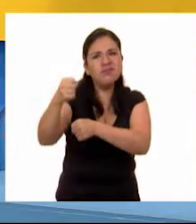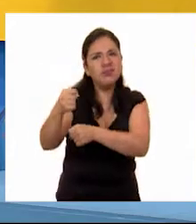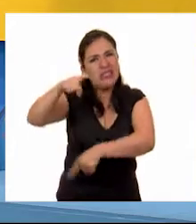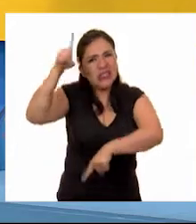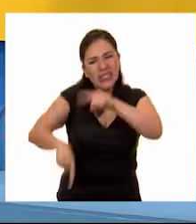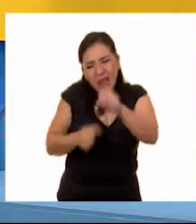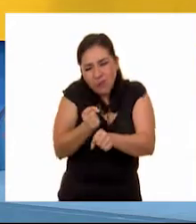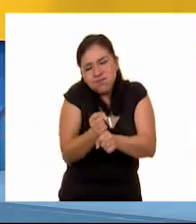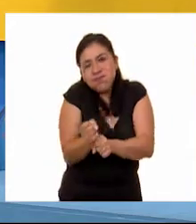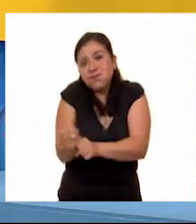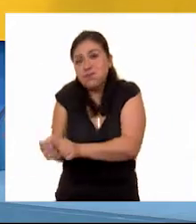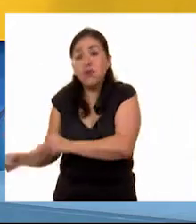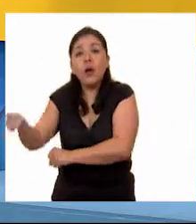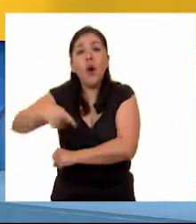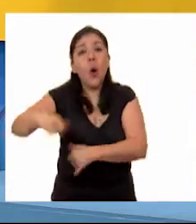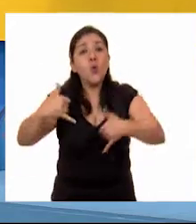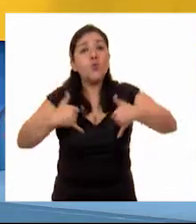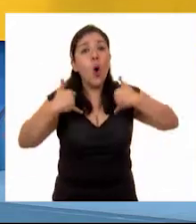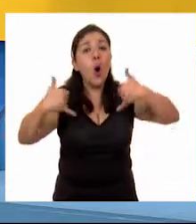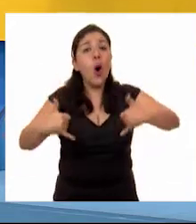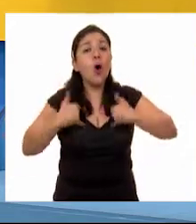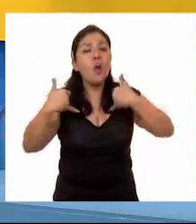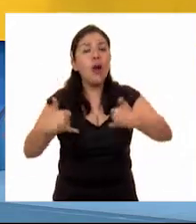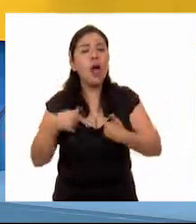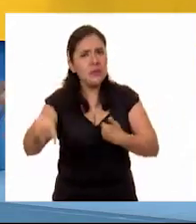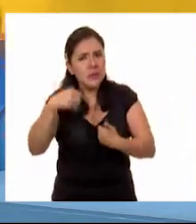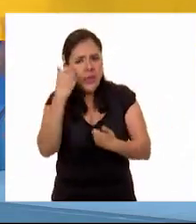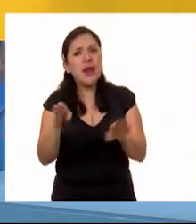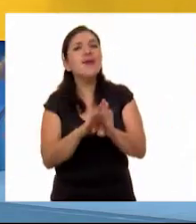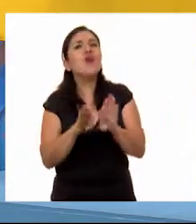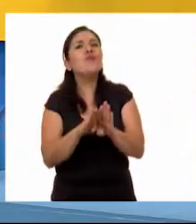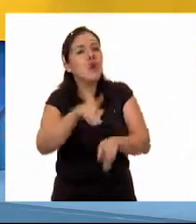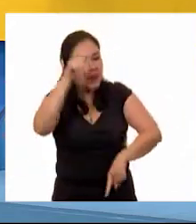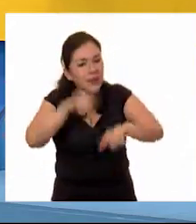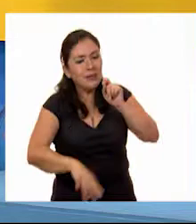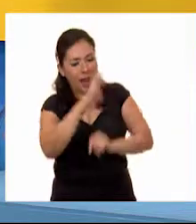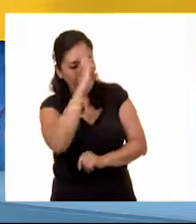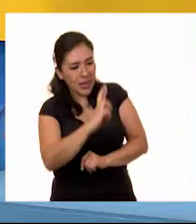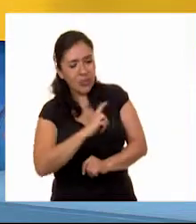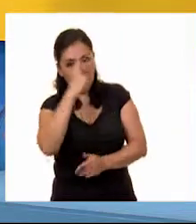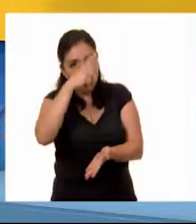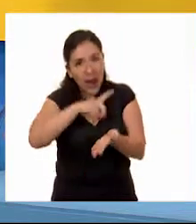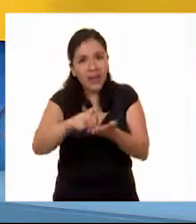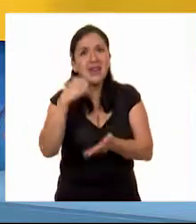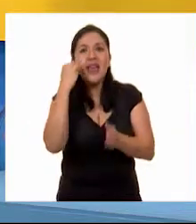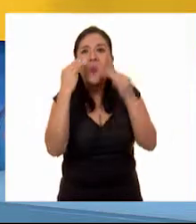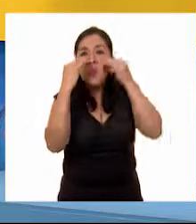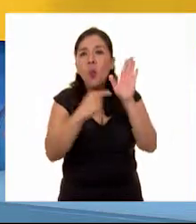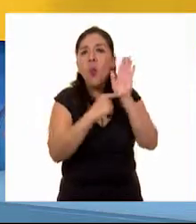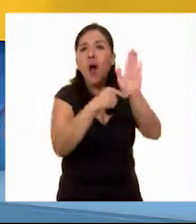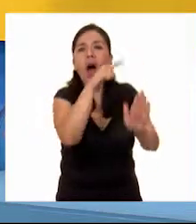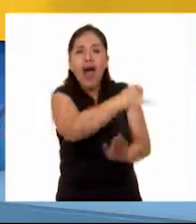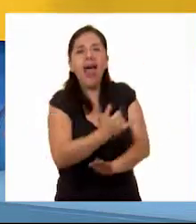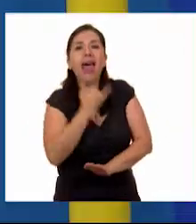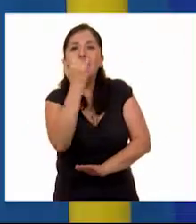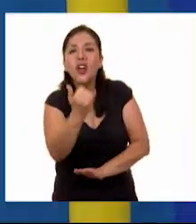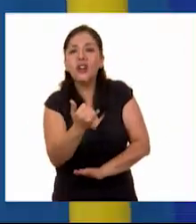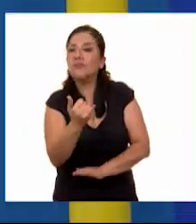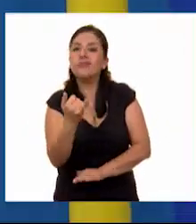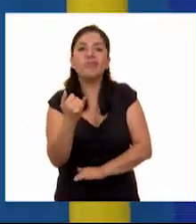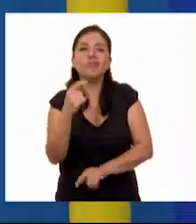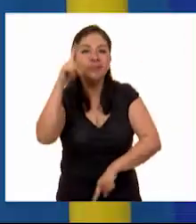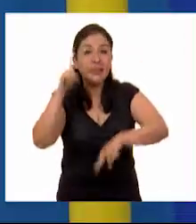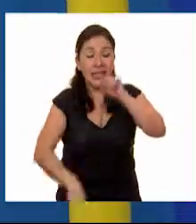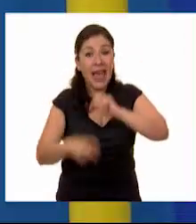movimiento de jóvenes estudiantes que con sus demandas lo que hacían era justamente exponer las fallas y los errores del sistema. Este